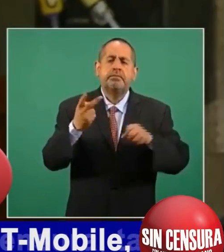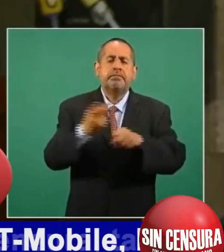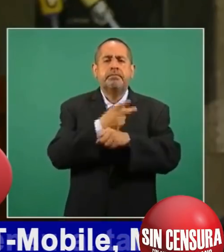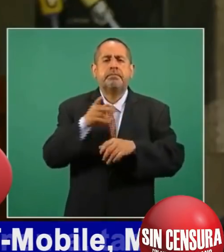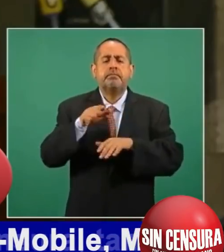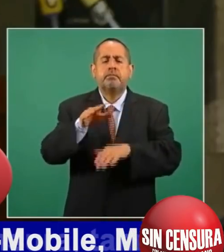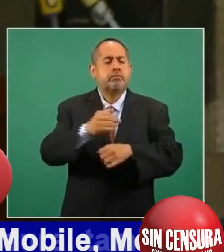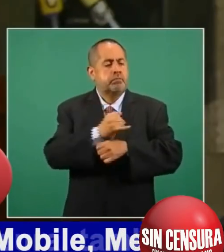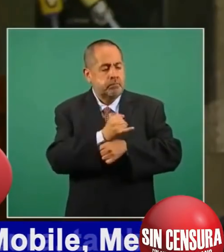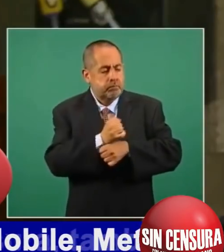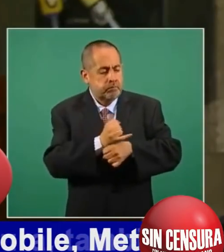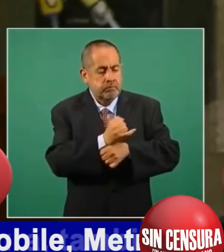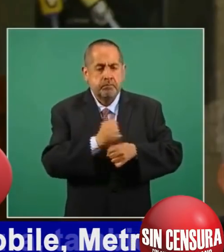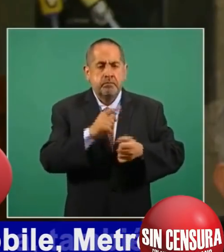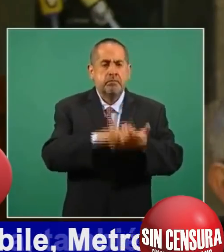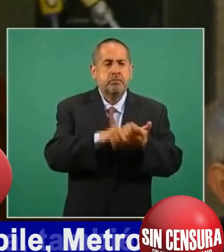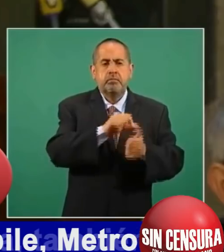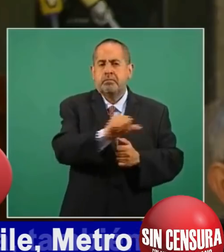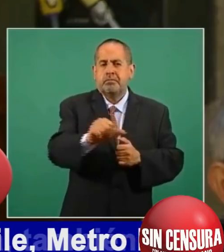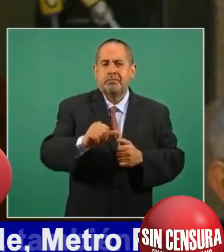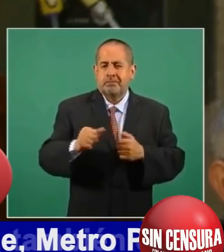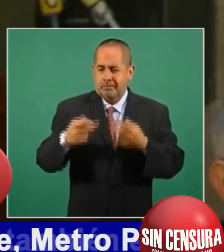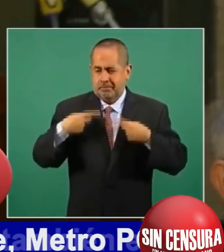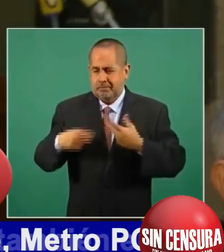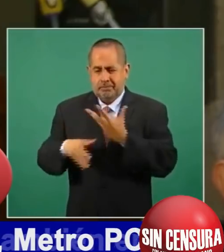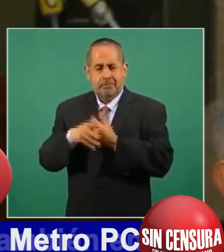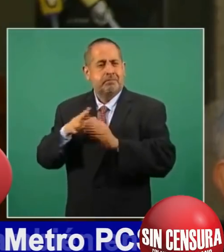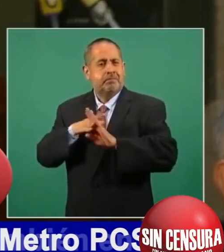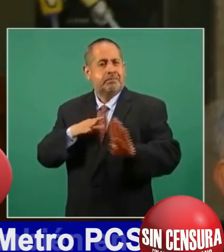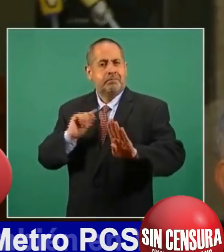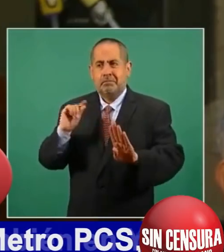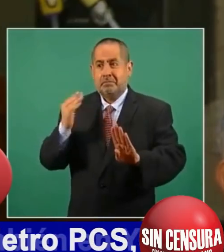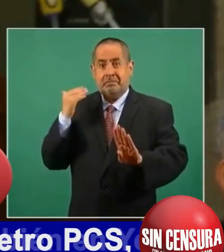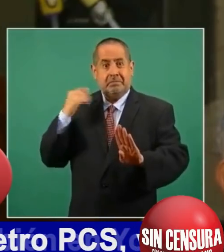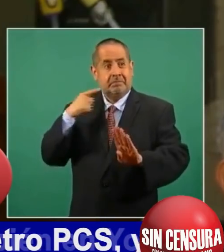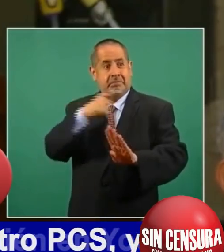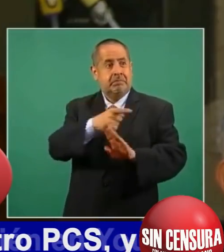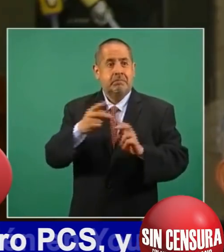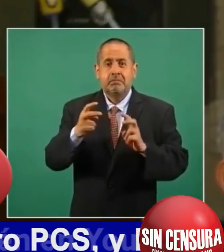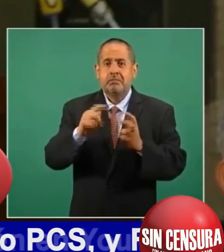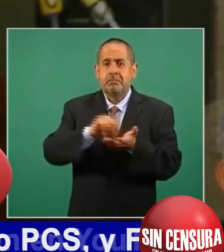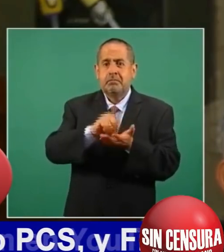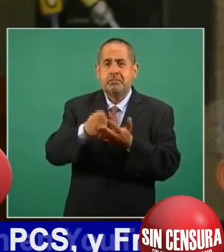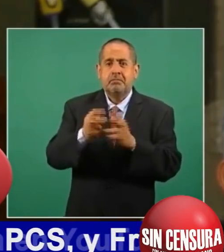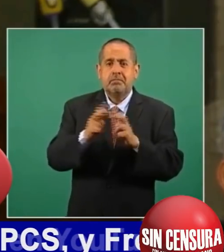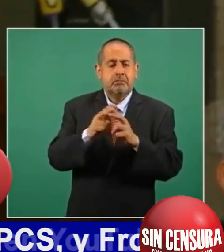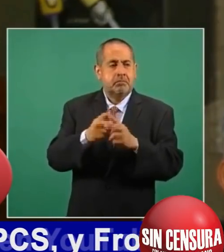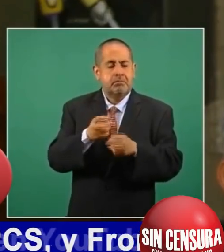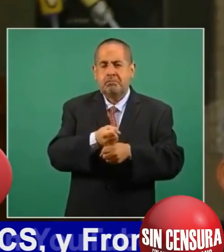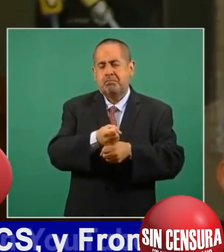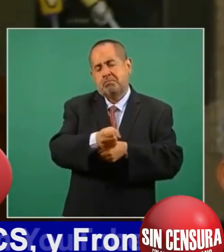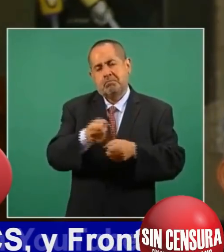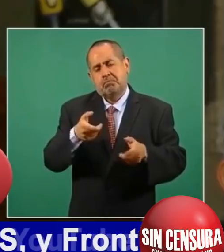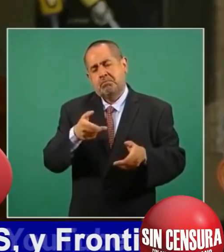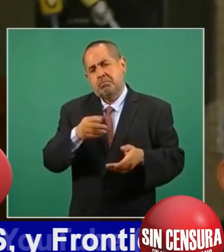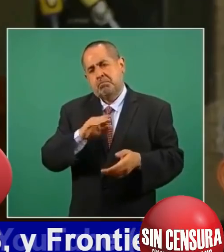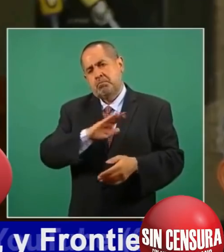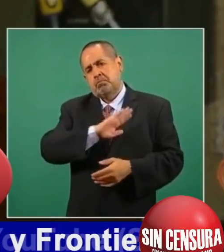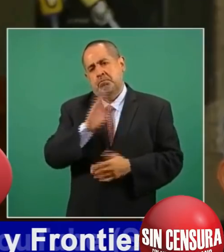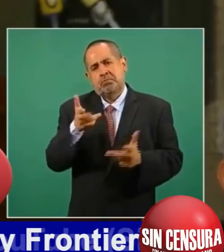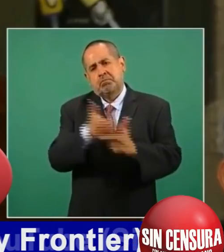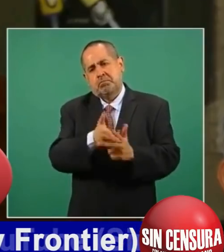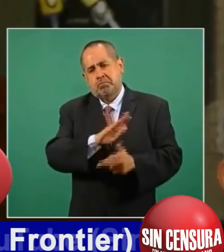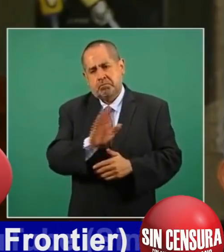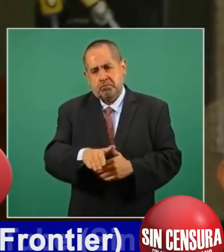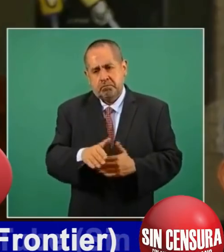investigación sobre los migrantes que fueron asesinados en Tamaulipas. Se lo pregunto, es un caso que hemos seguido de cerca,